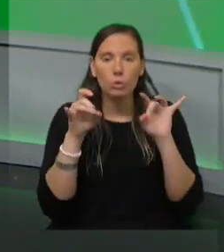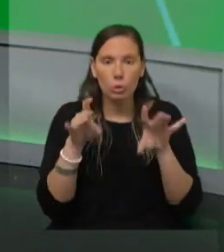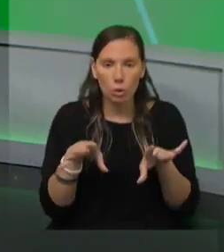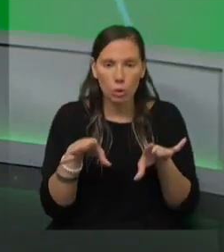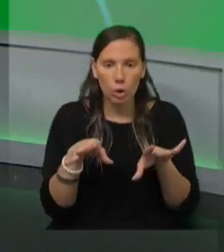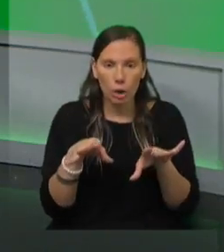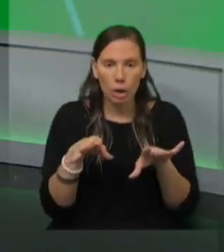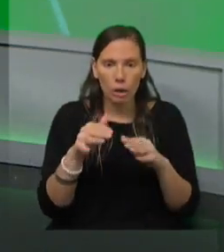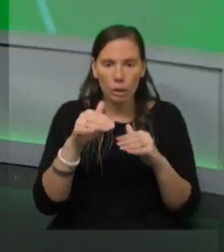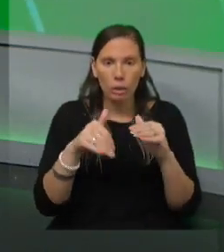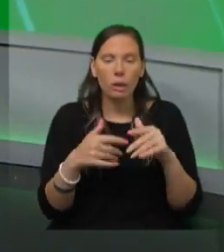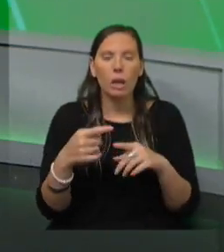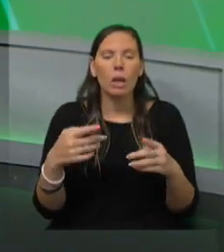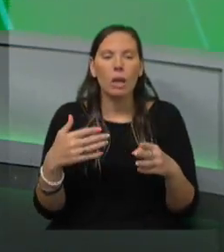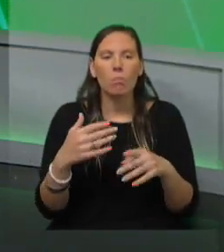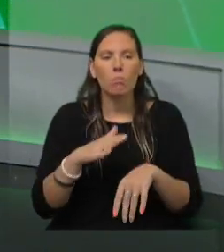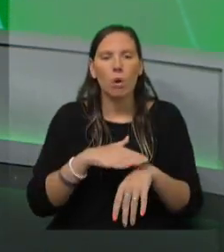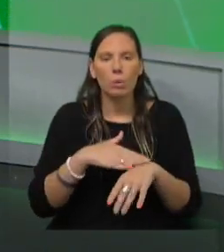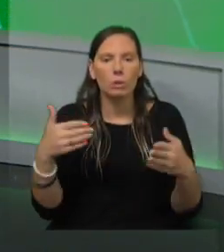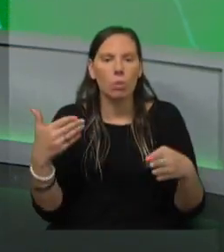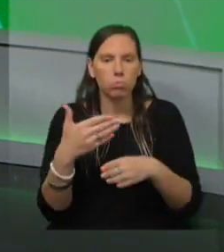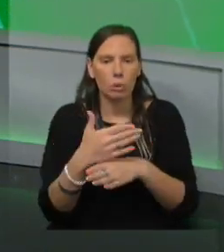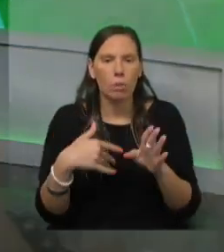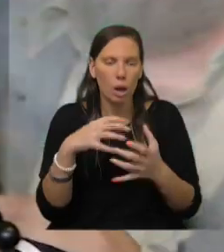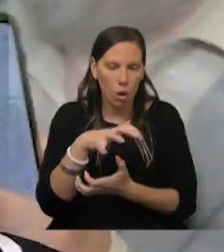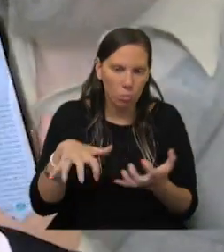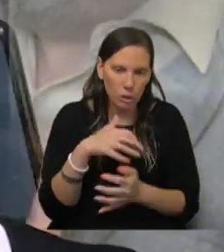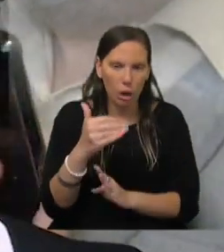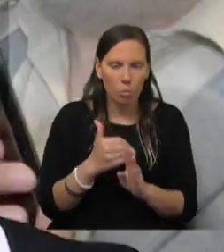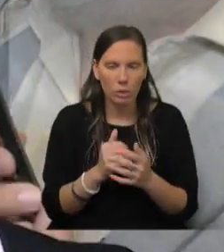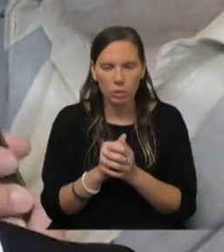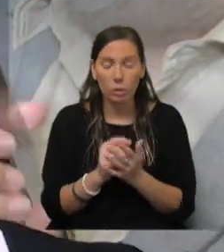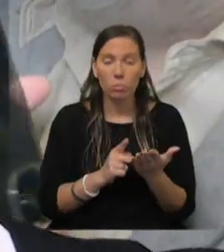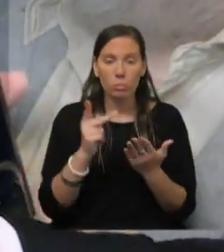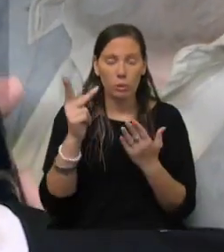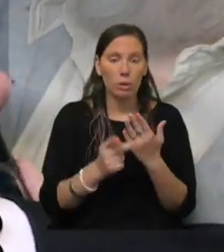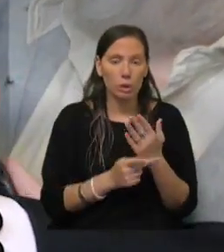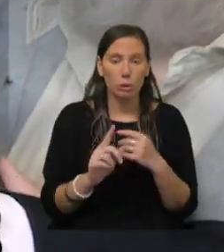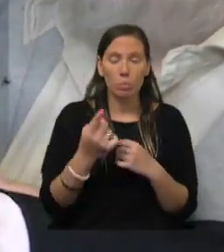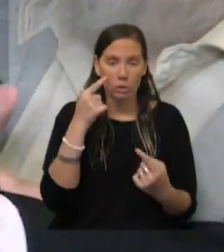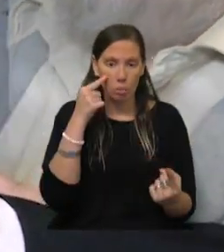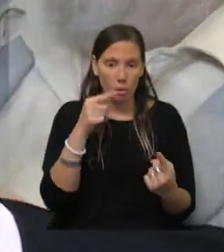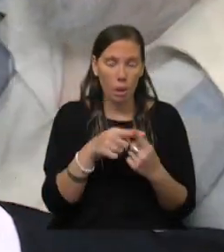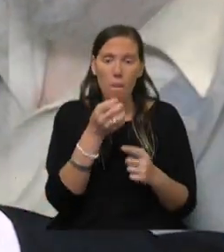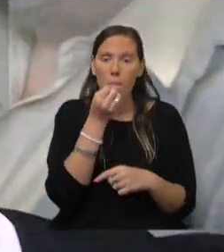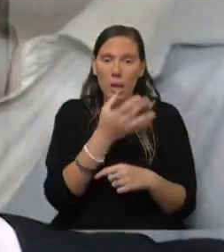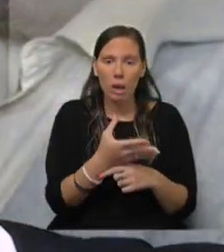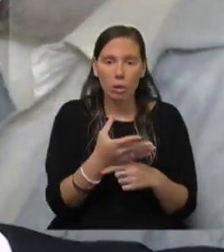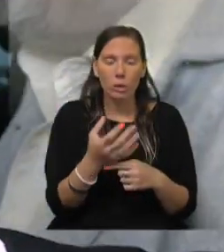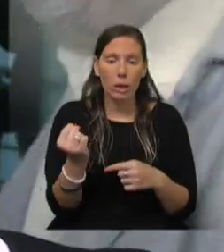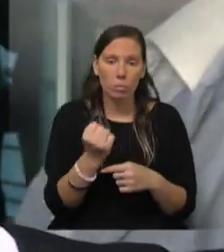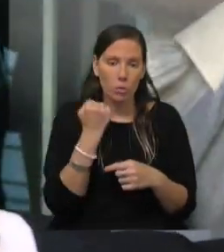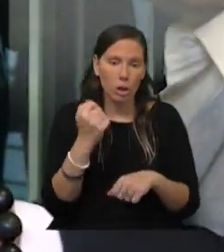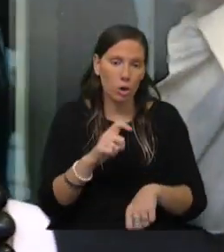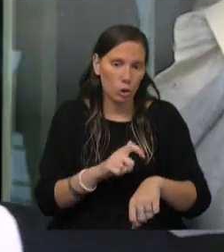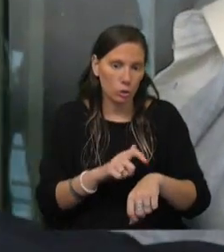pasajes a desnivel en cruces más complicados el proyecto tiene como principal Ob obtivo mejorar en forma sustancial los